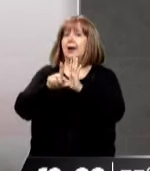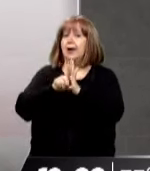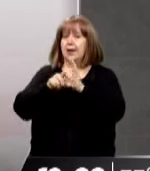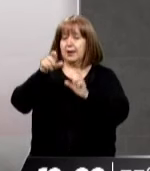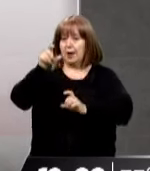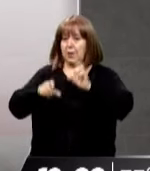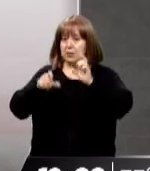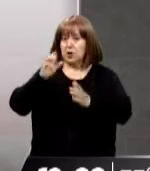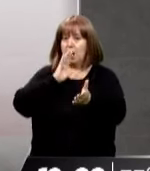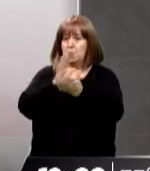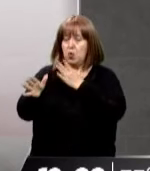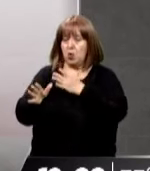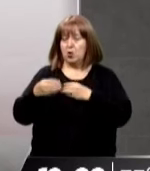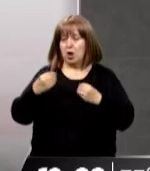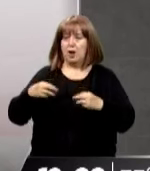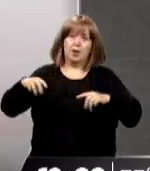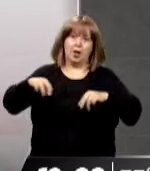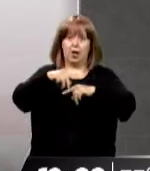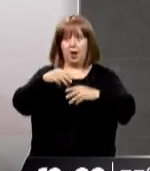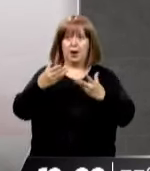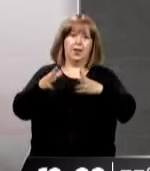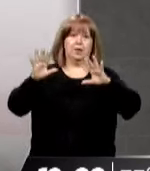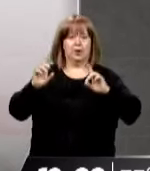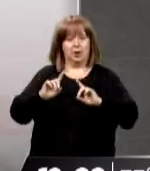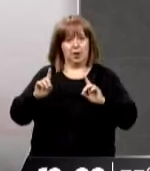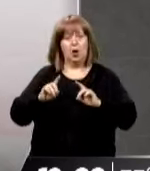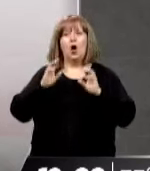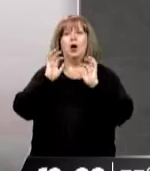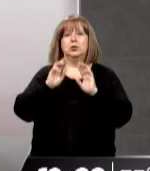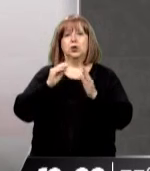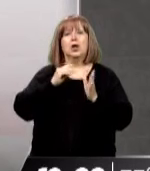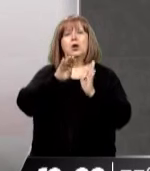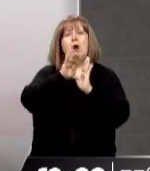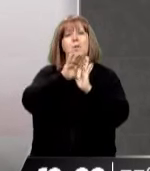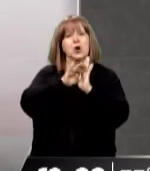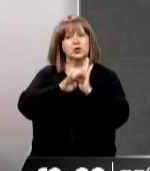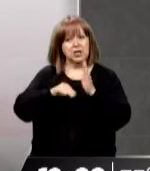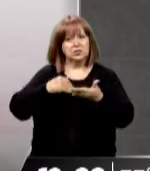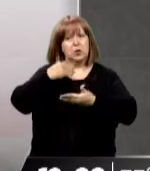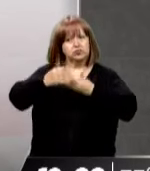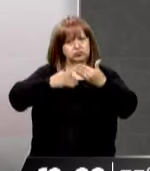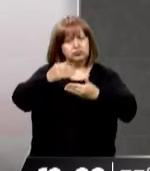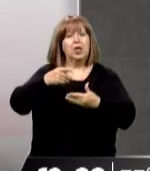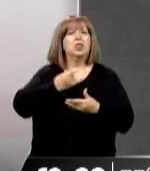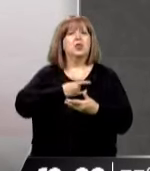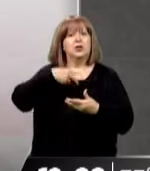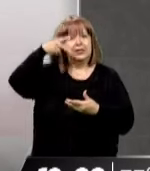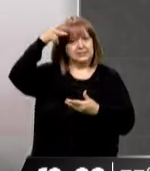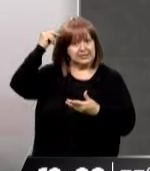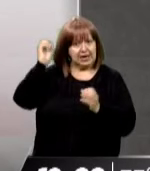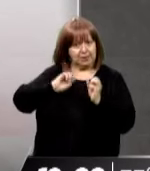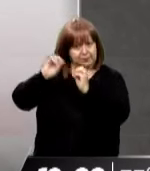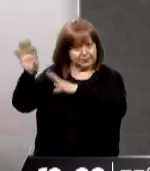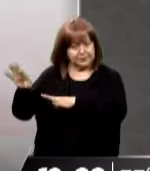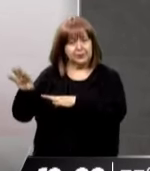personas prófugas no caminen como cualquier ciudadano. Espero que ahora continúe su proceso en Chile, fue lo que decía Patricia Bullrich. Recordemos que